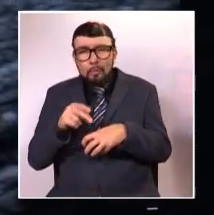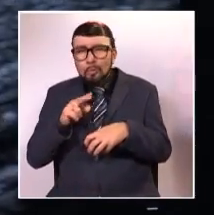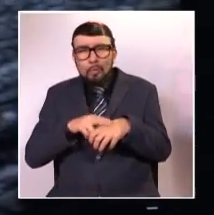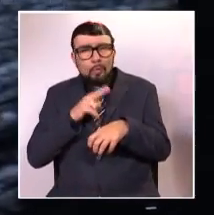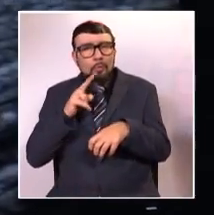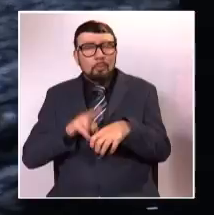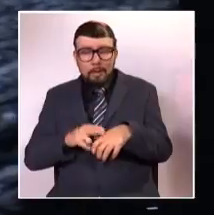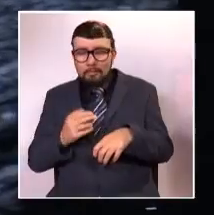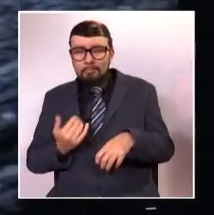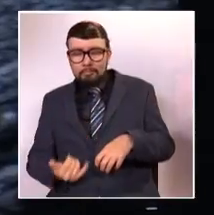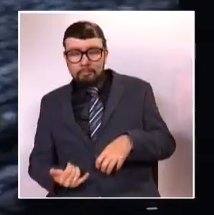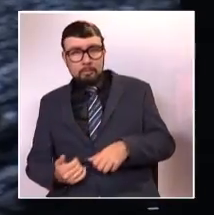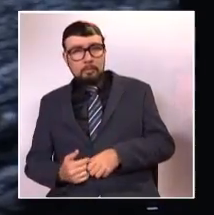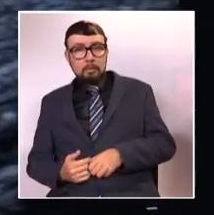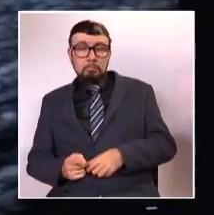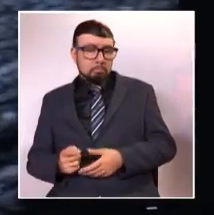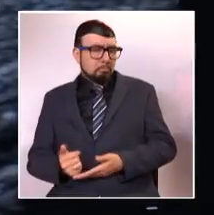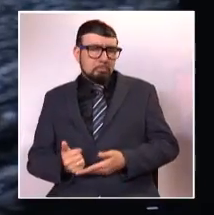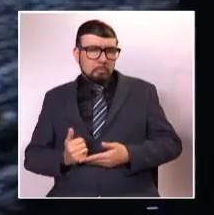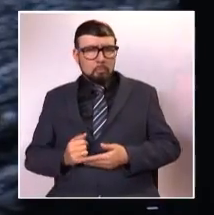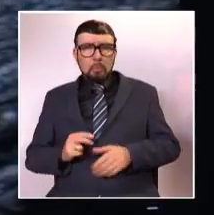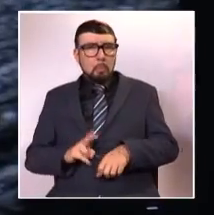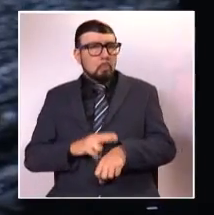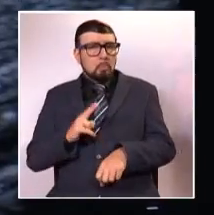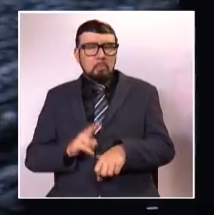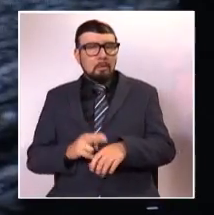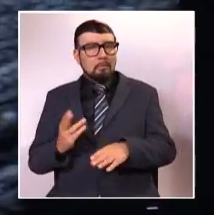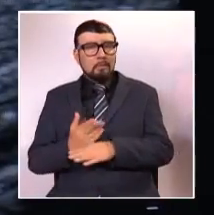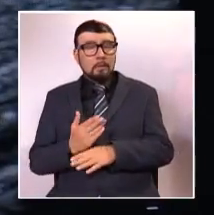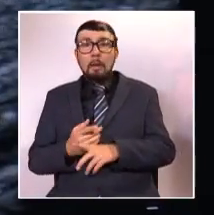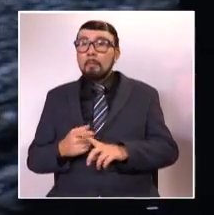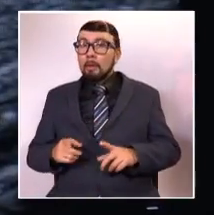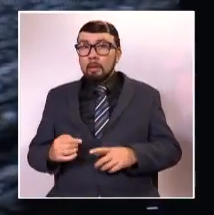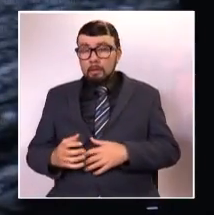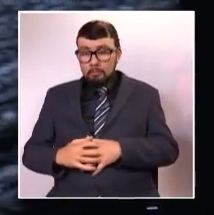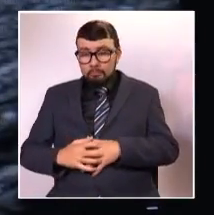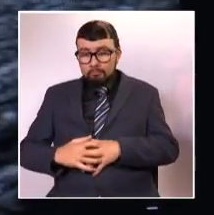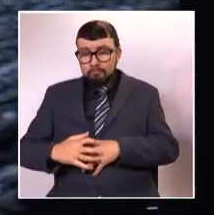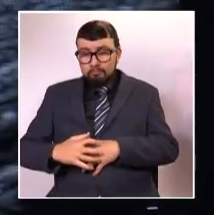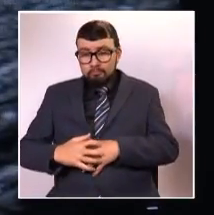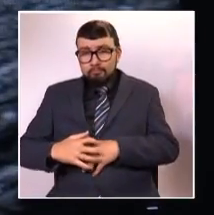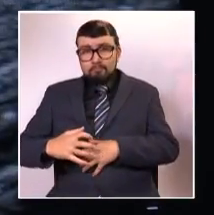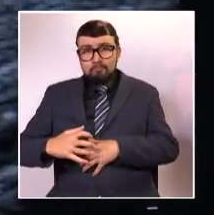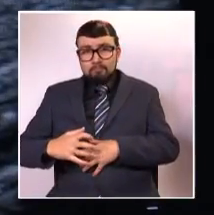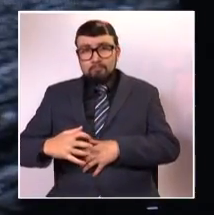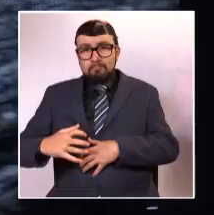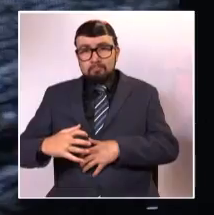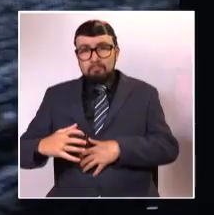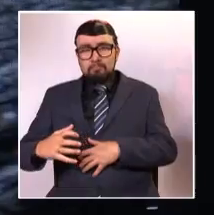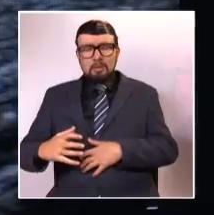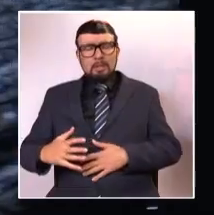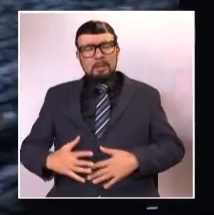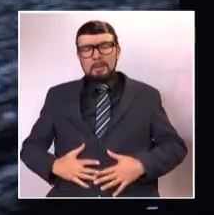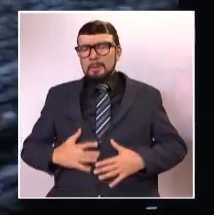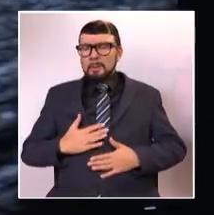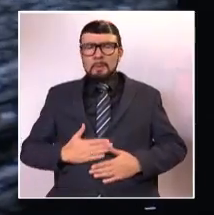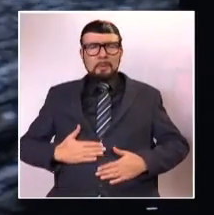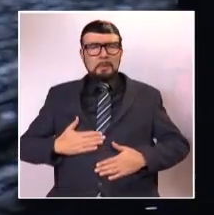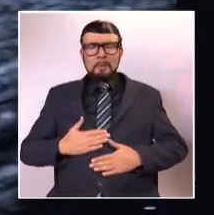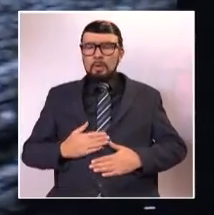epididimo, pues son muy benignos, pero a veces cuando crecen mucho presentan algún grado de